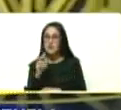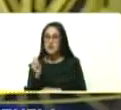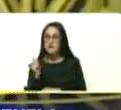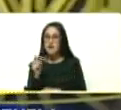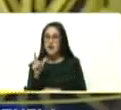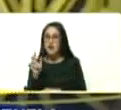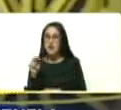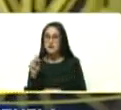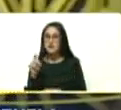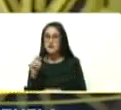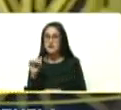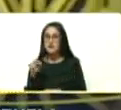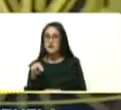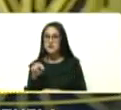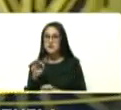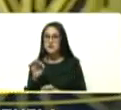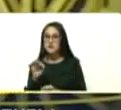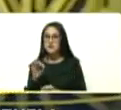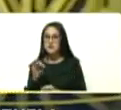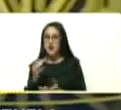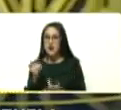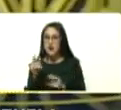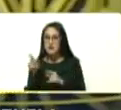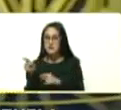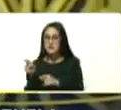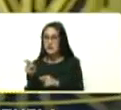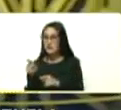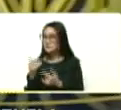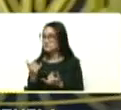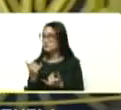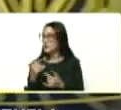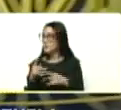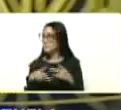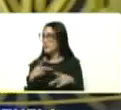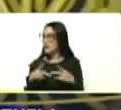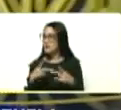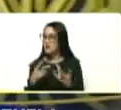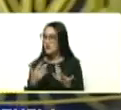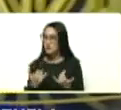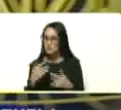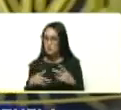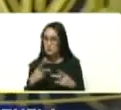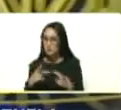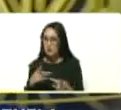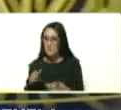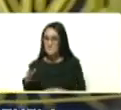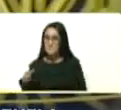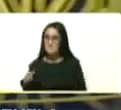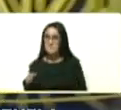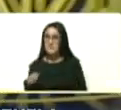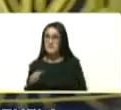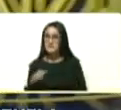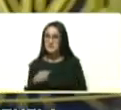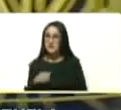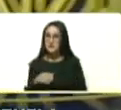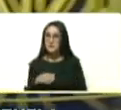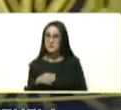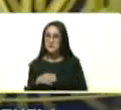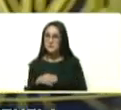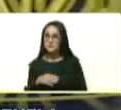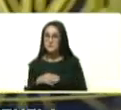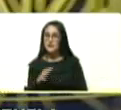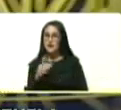Valiente. Allá precisamente estamos en la planta procesadora de Pescabén. Allá